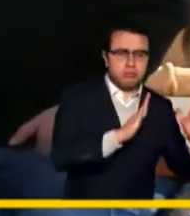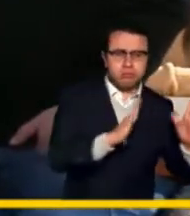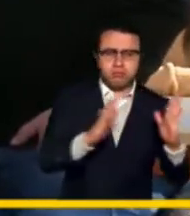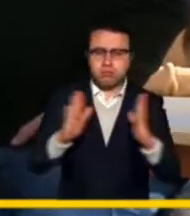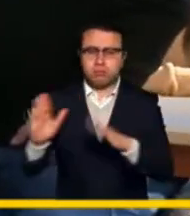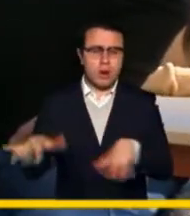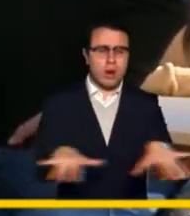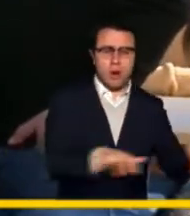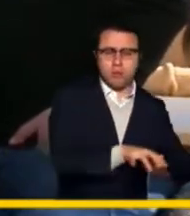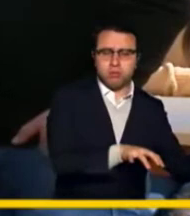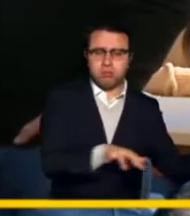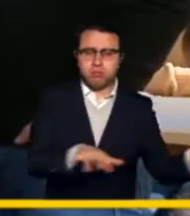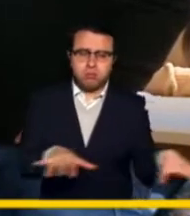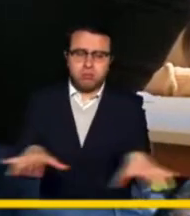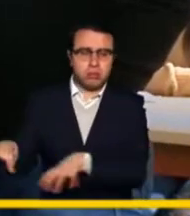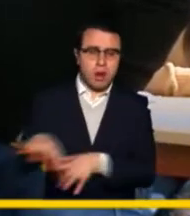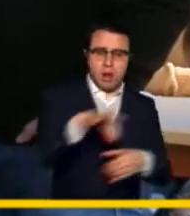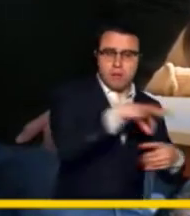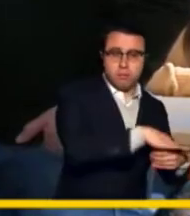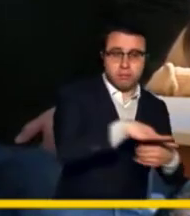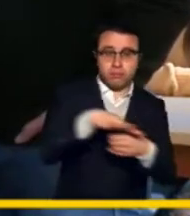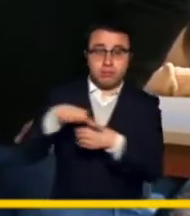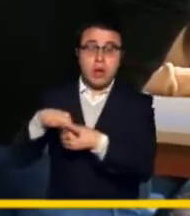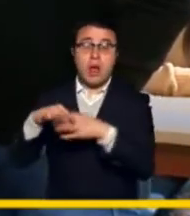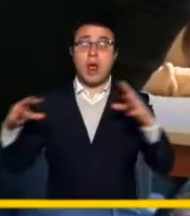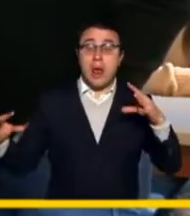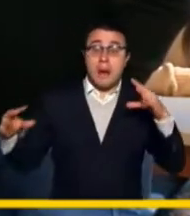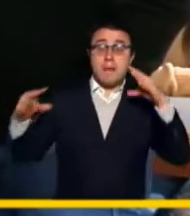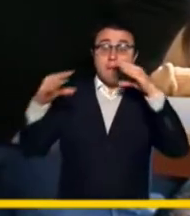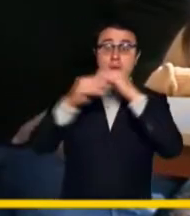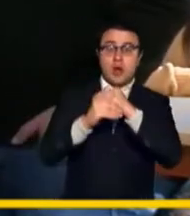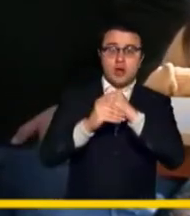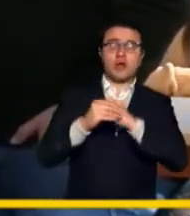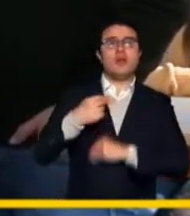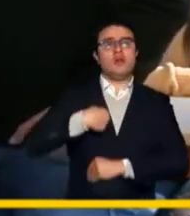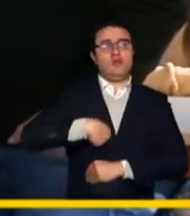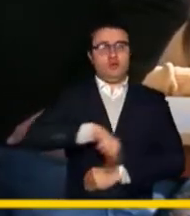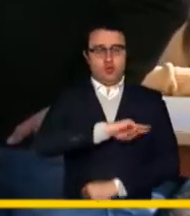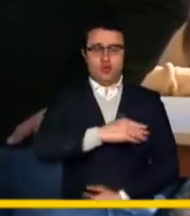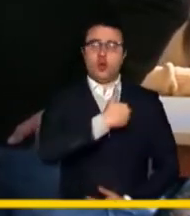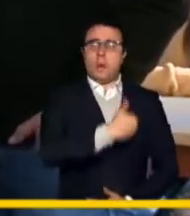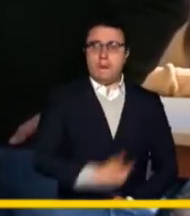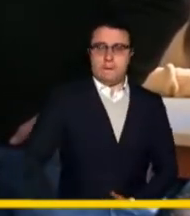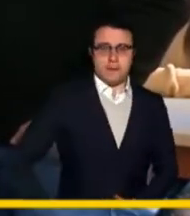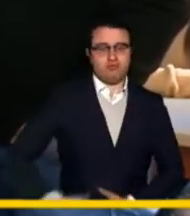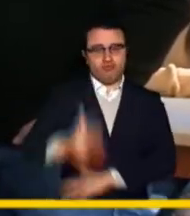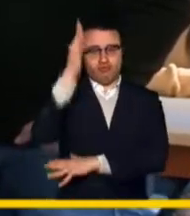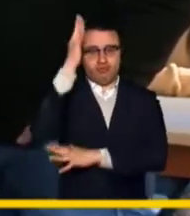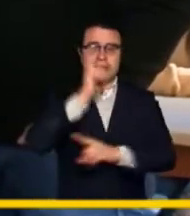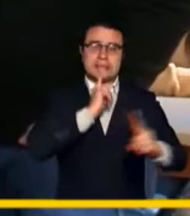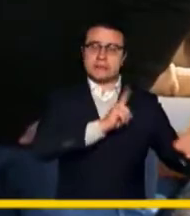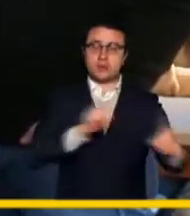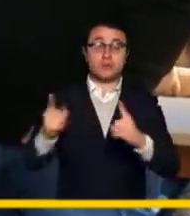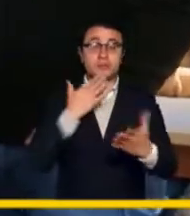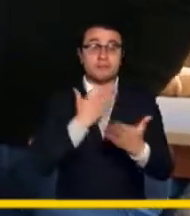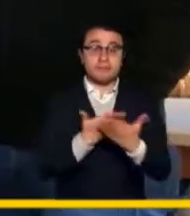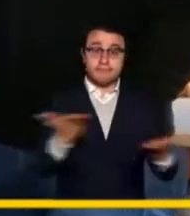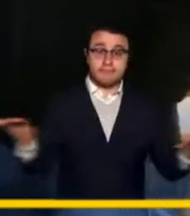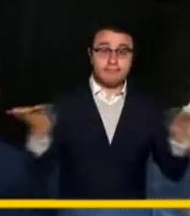jornada electoral y por la noche haremos una locución presidencial. Gracias, muy amables.